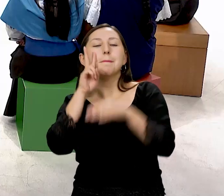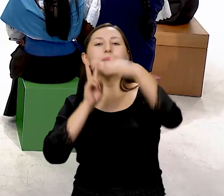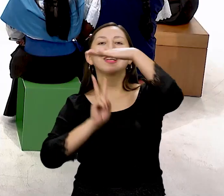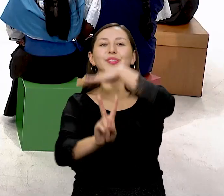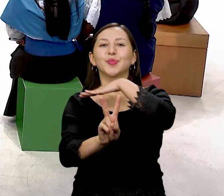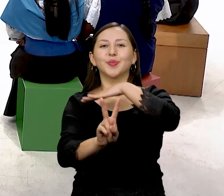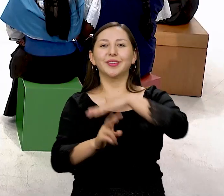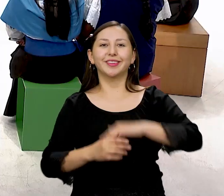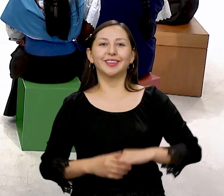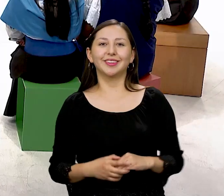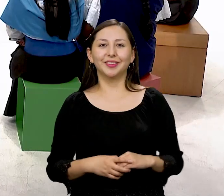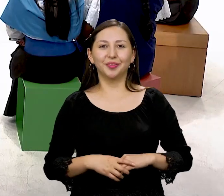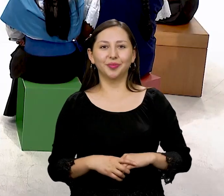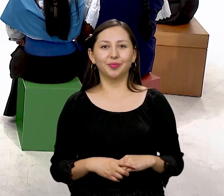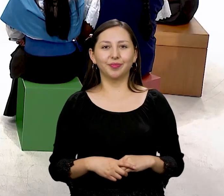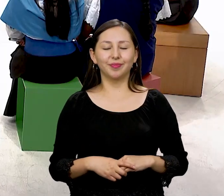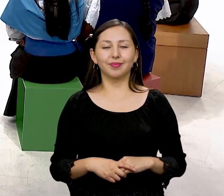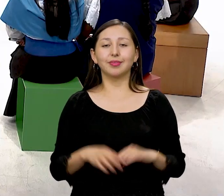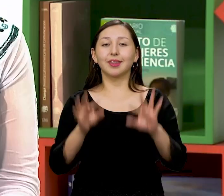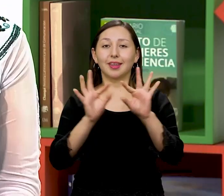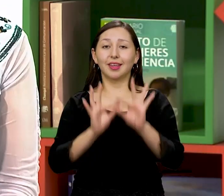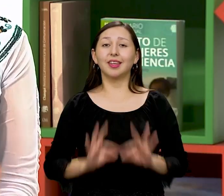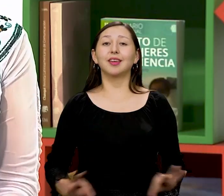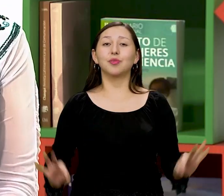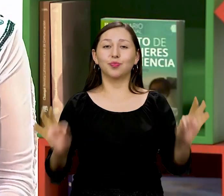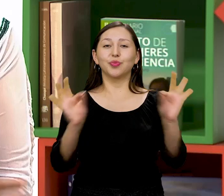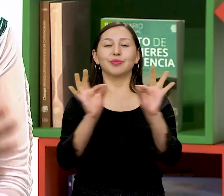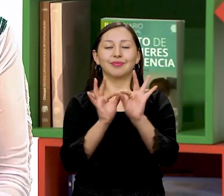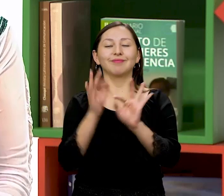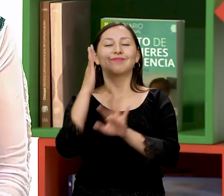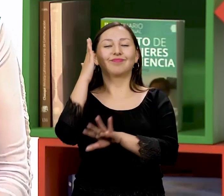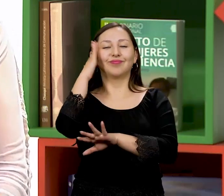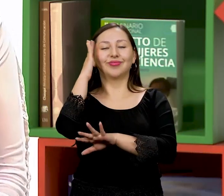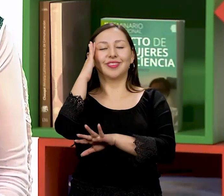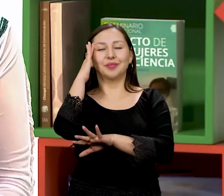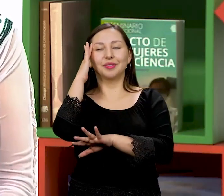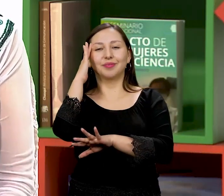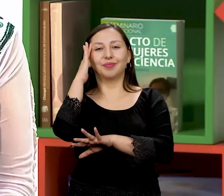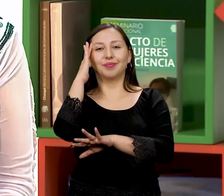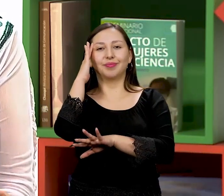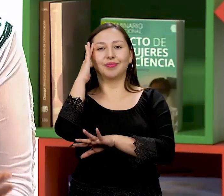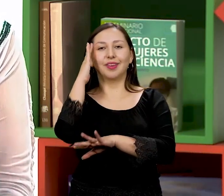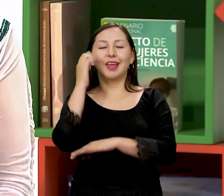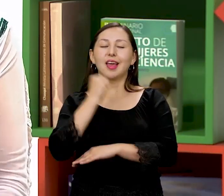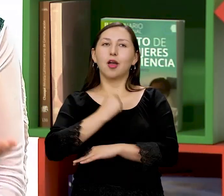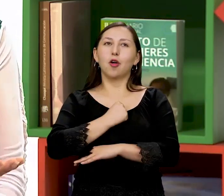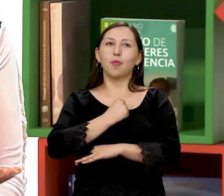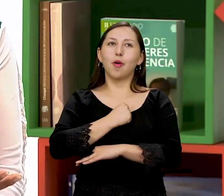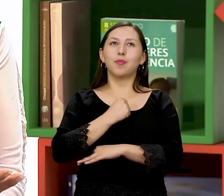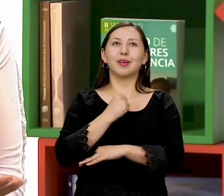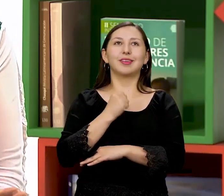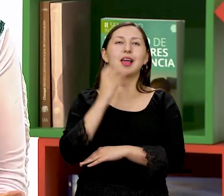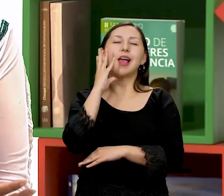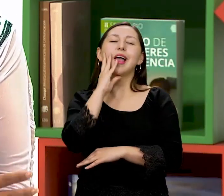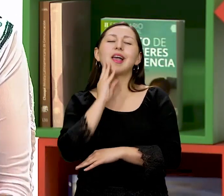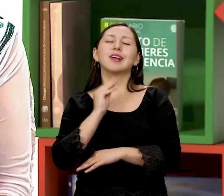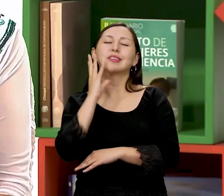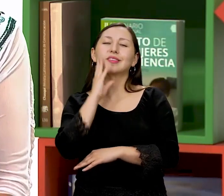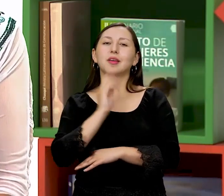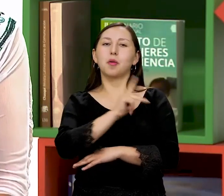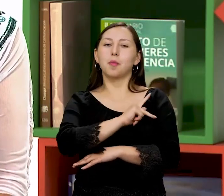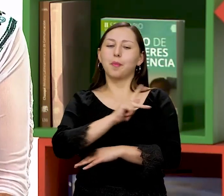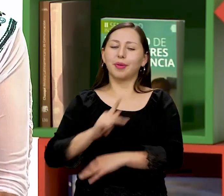ese sería mi consejo. Qué importante conocer esta otra fase también o este otro aspecto de tu vida, ¿no? Un